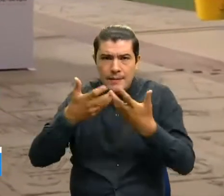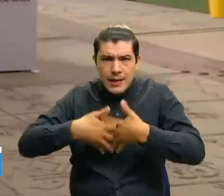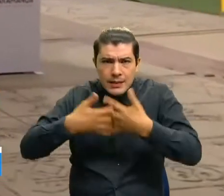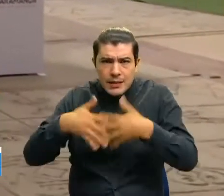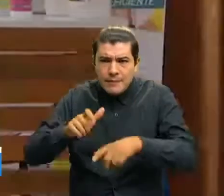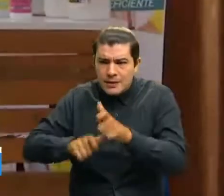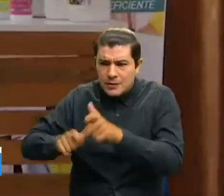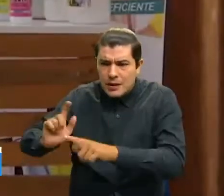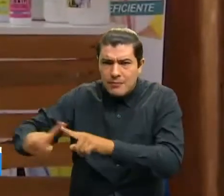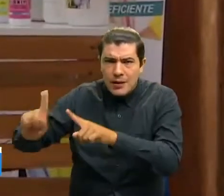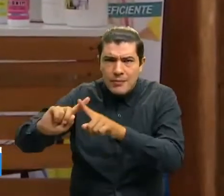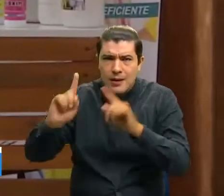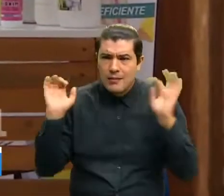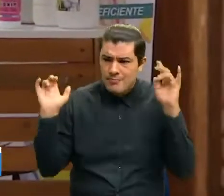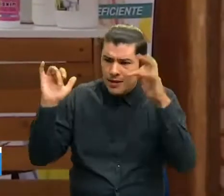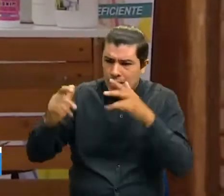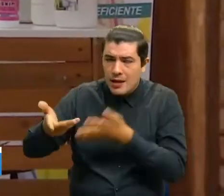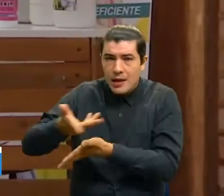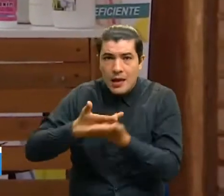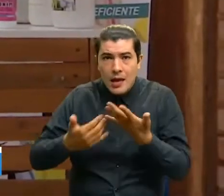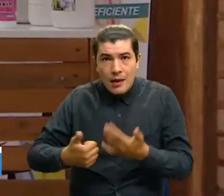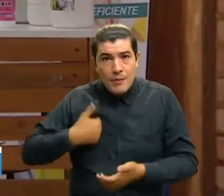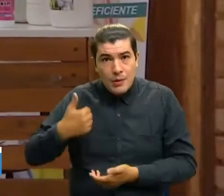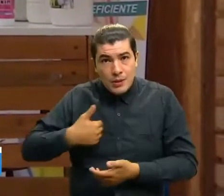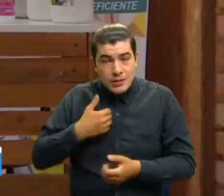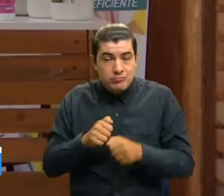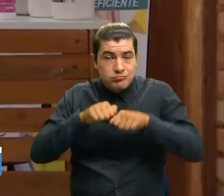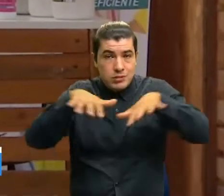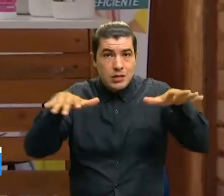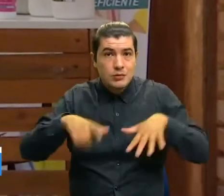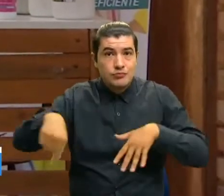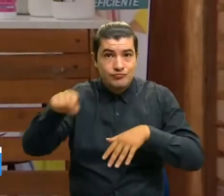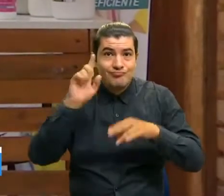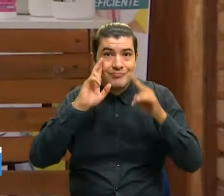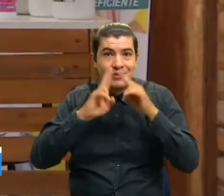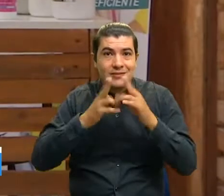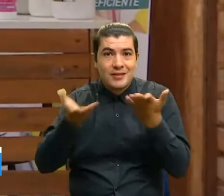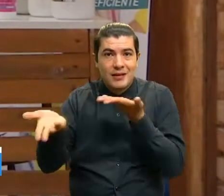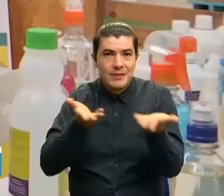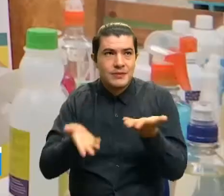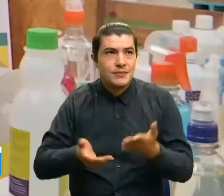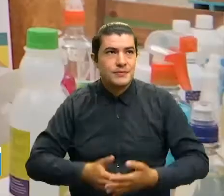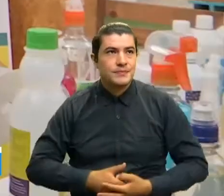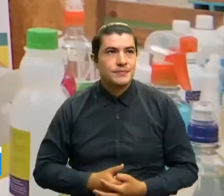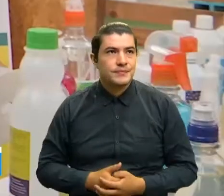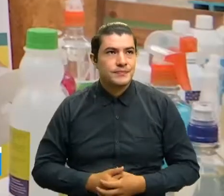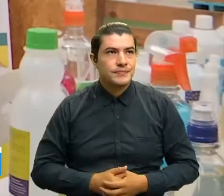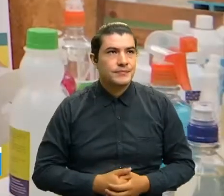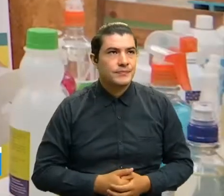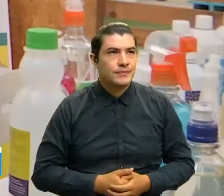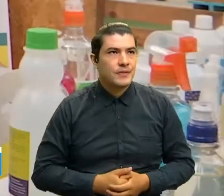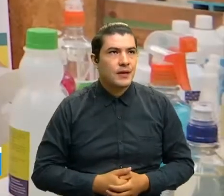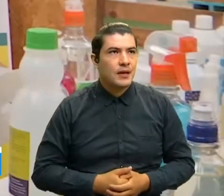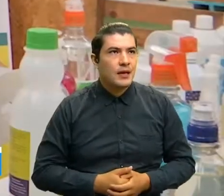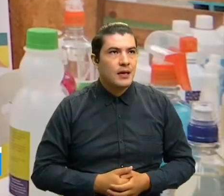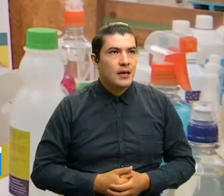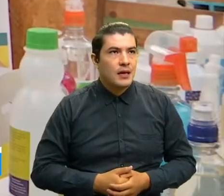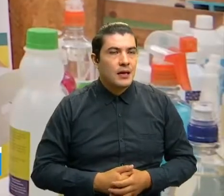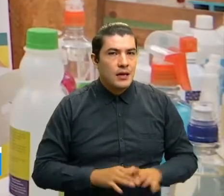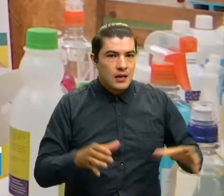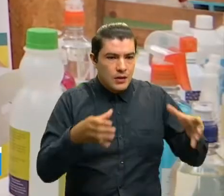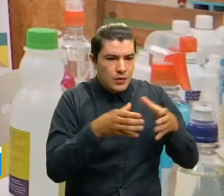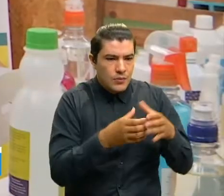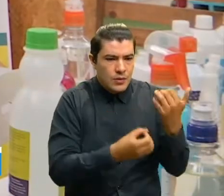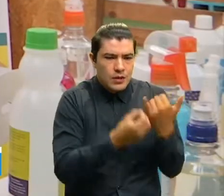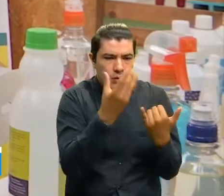región, quienes aprovecharon para dar a conocer sus servicios. Es muy importante ese apoyo entre diferentes sectores